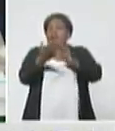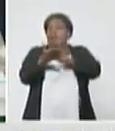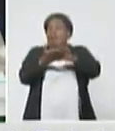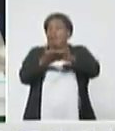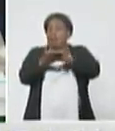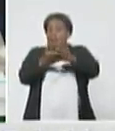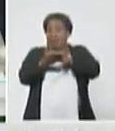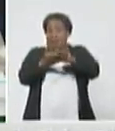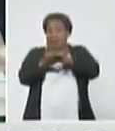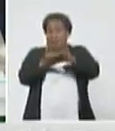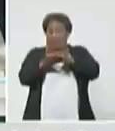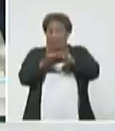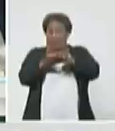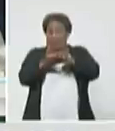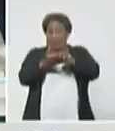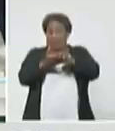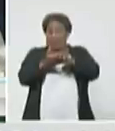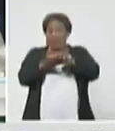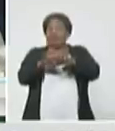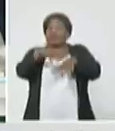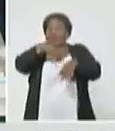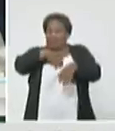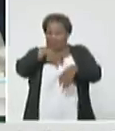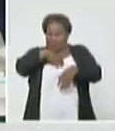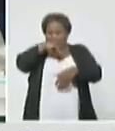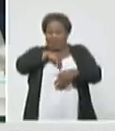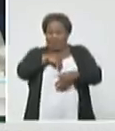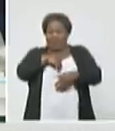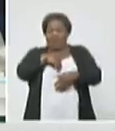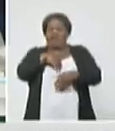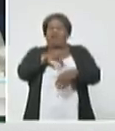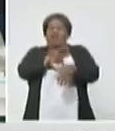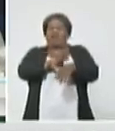esto hace que se acumulen